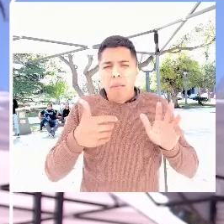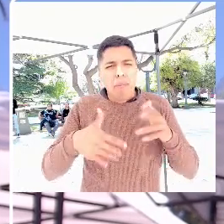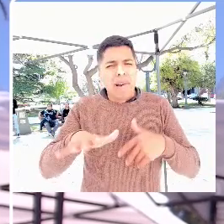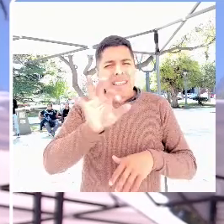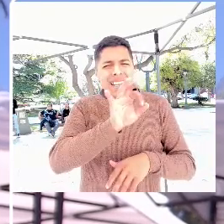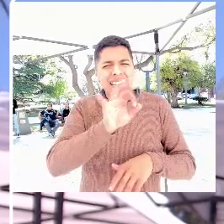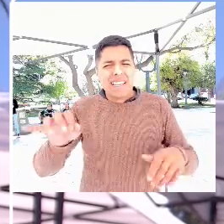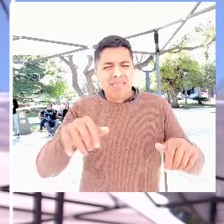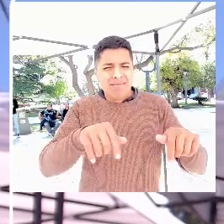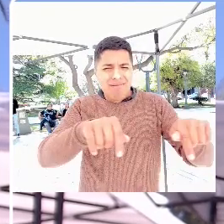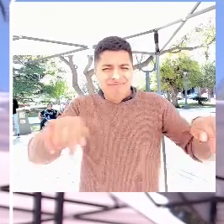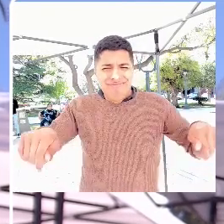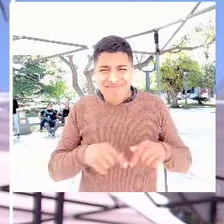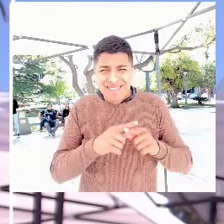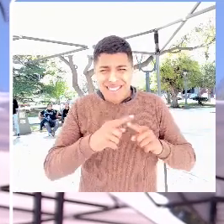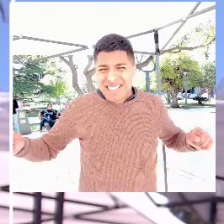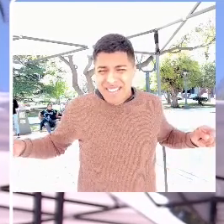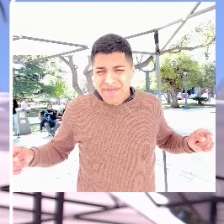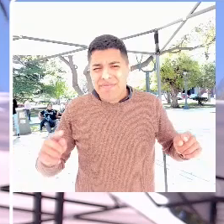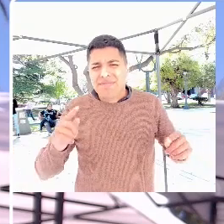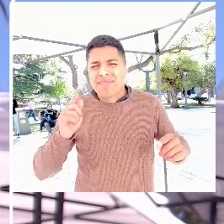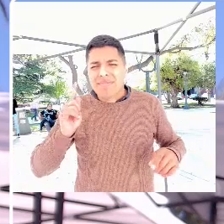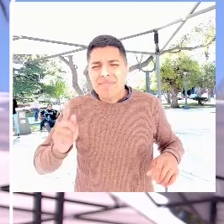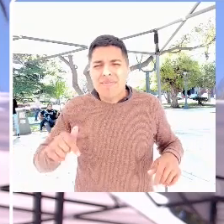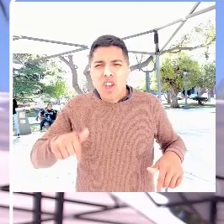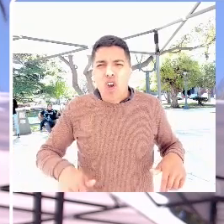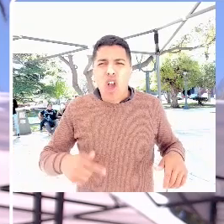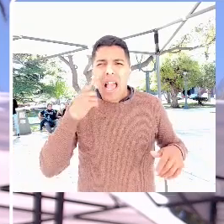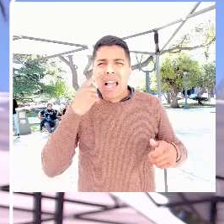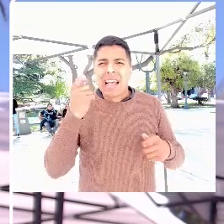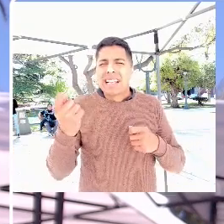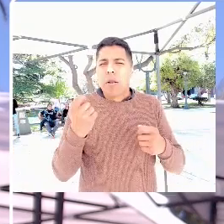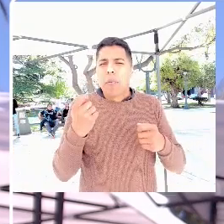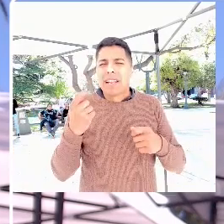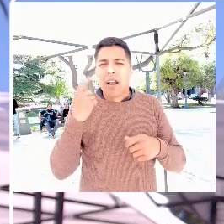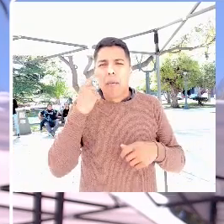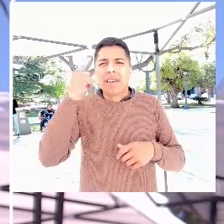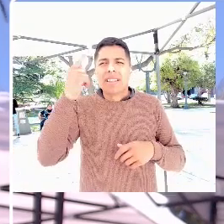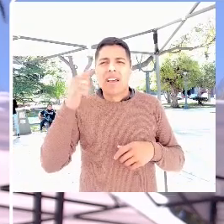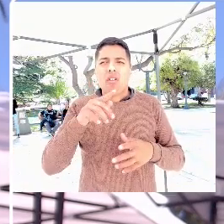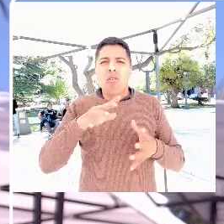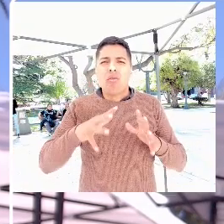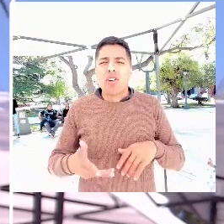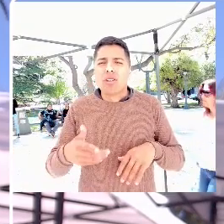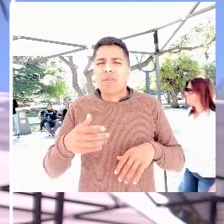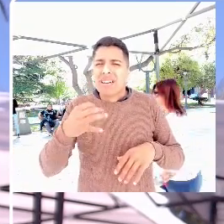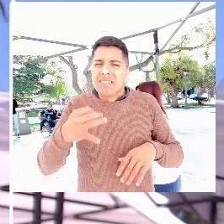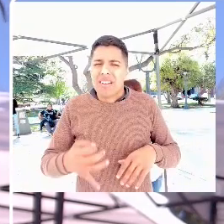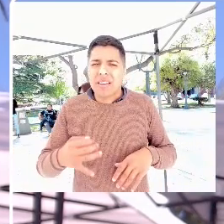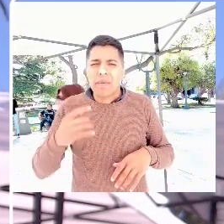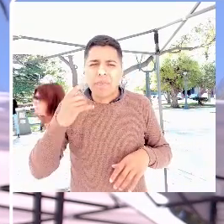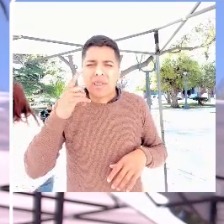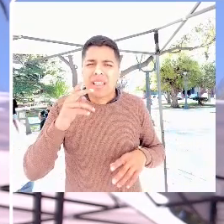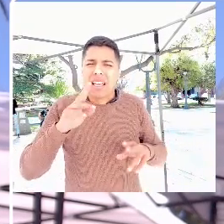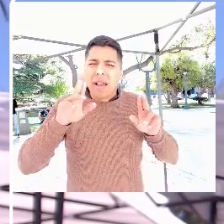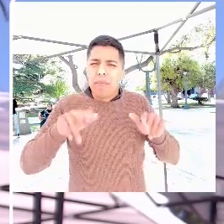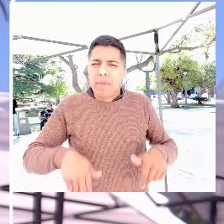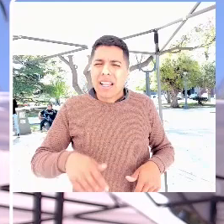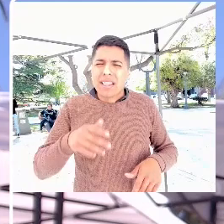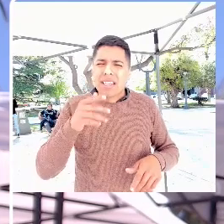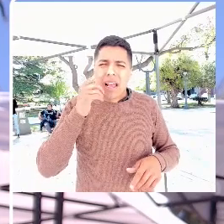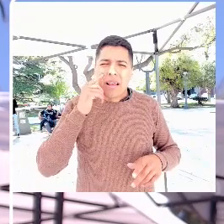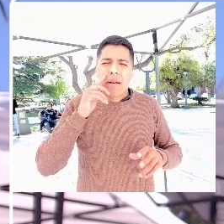500.000 hectáreas, que probablemente hoy el Estado tenga que ponerse a hacer las evaluaciones como corresponde en el plan de manejo